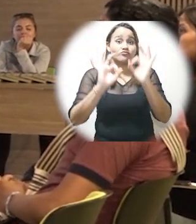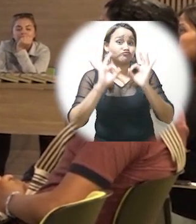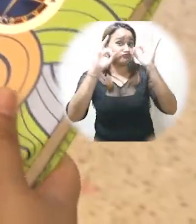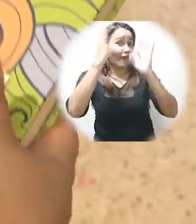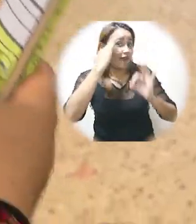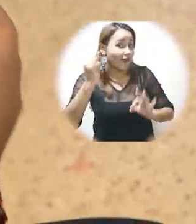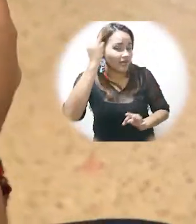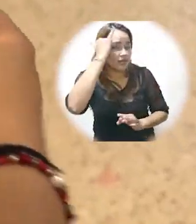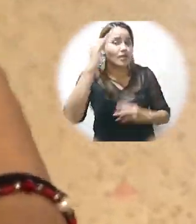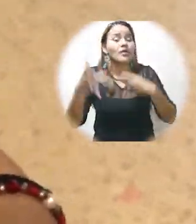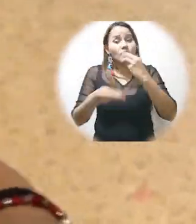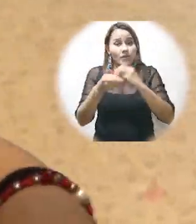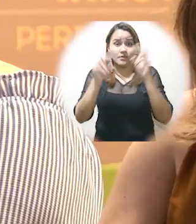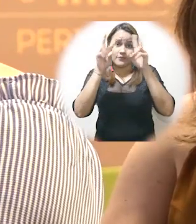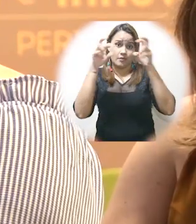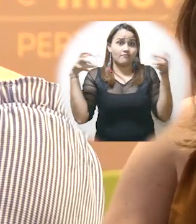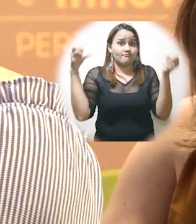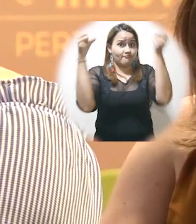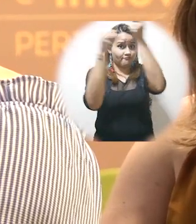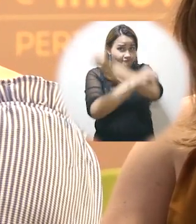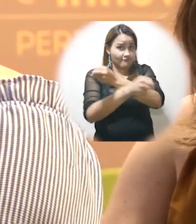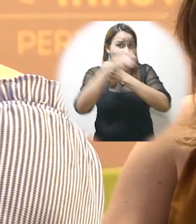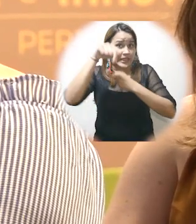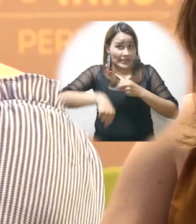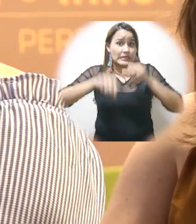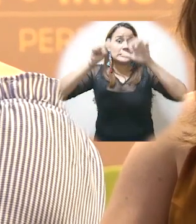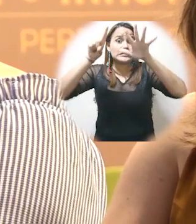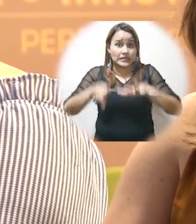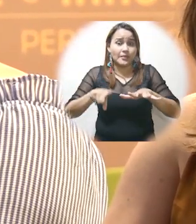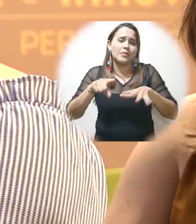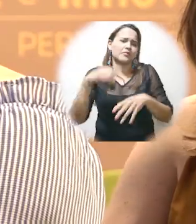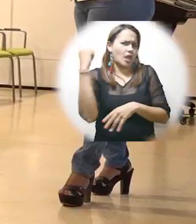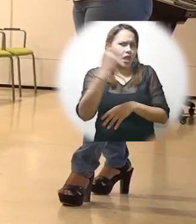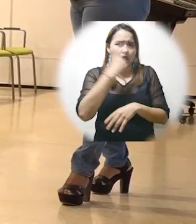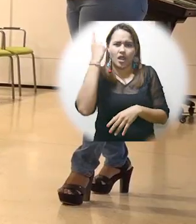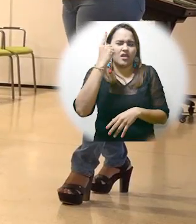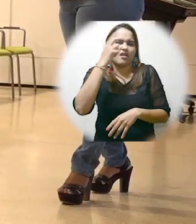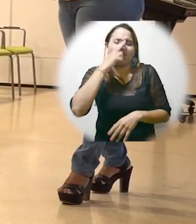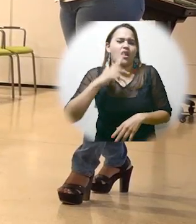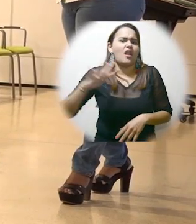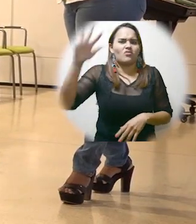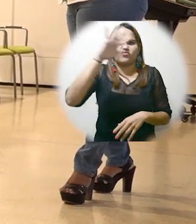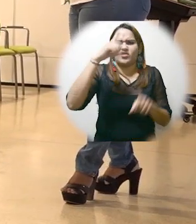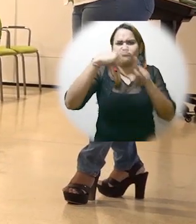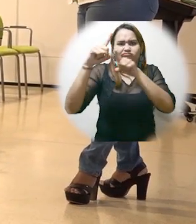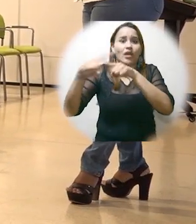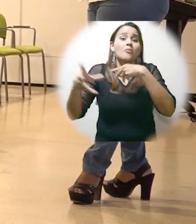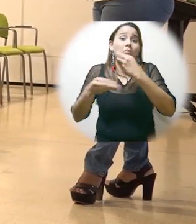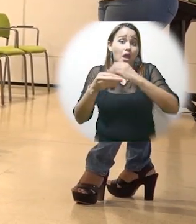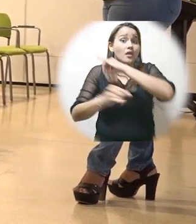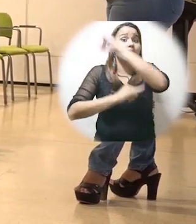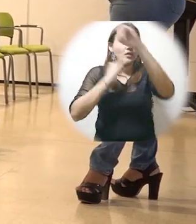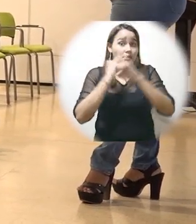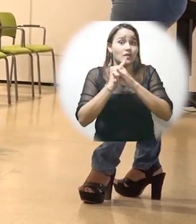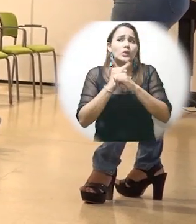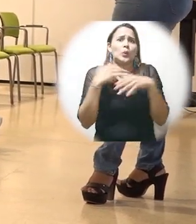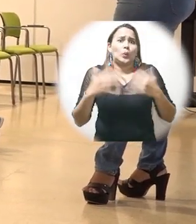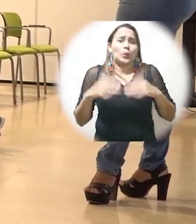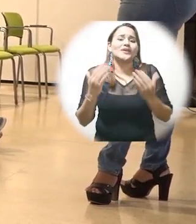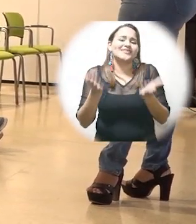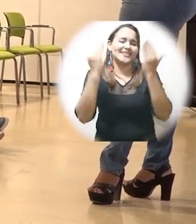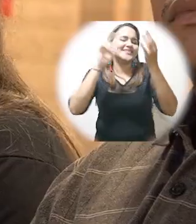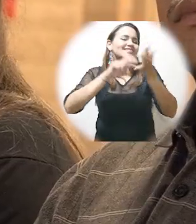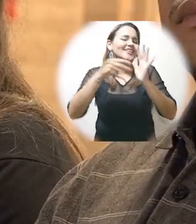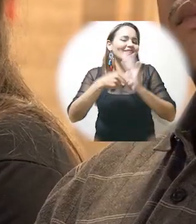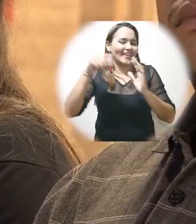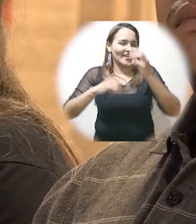importantes avances en excelencia académica, puesto que el intercambio que inician en este semestre los estudiantes de distintas nacionalidades y del país es